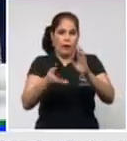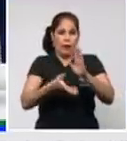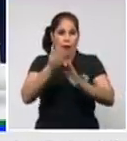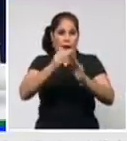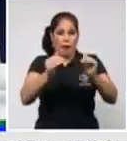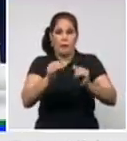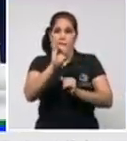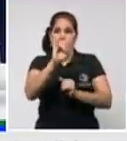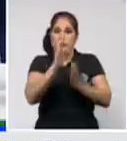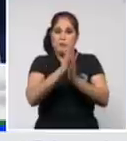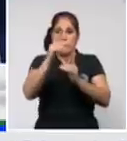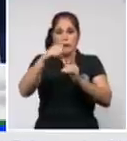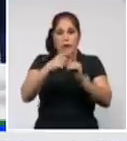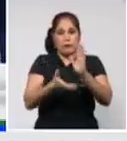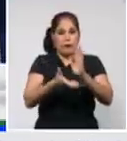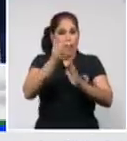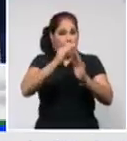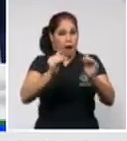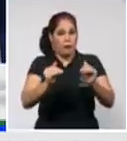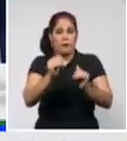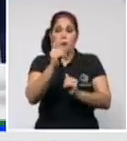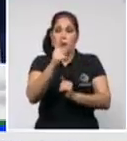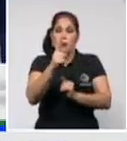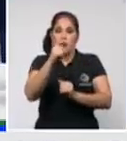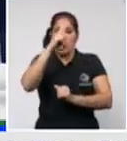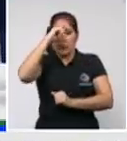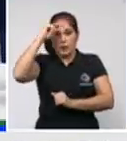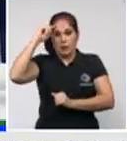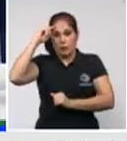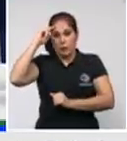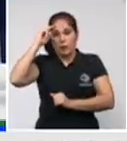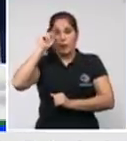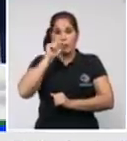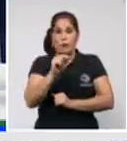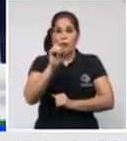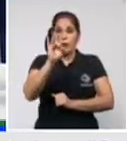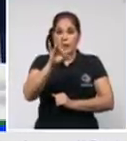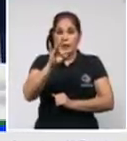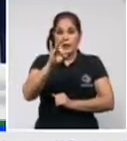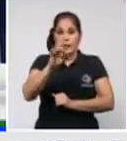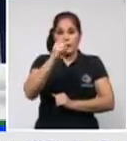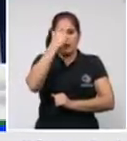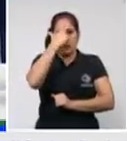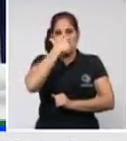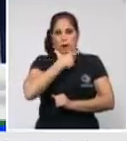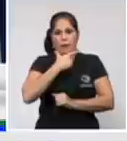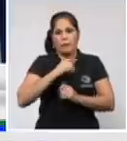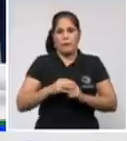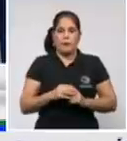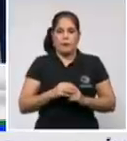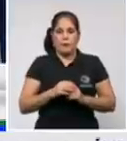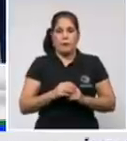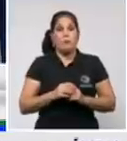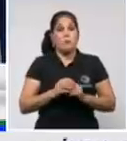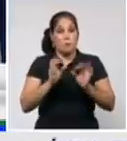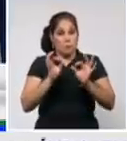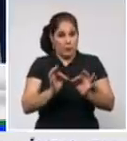de Matanzas, 1 de Santi Espíritu y 15 de Ciego de Ávila. Y con